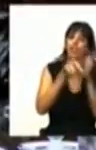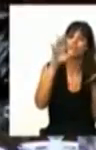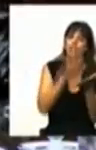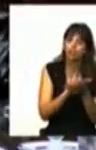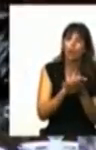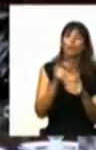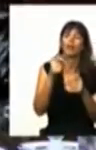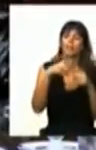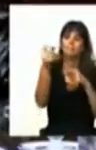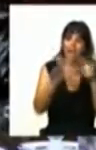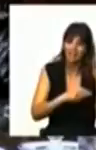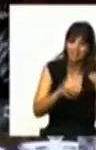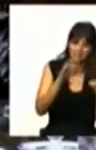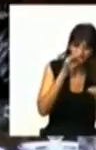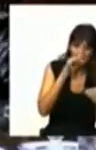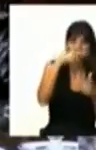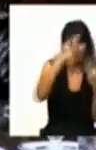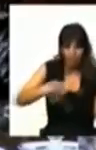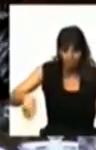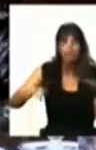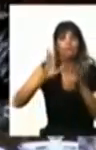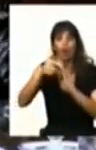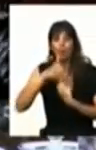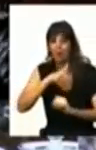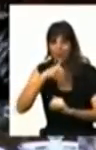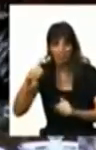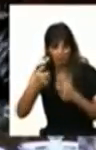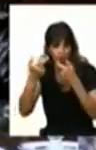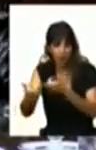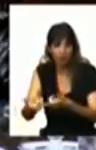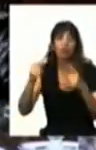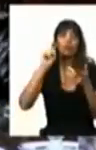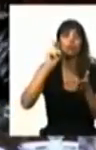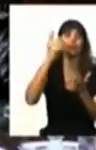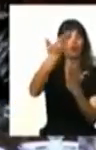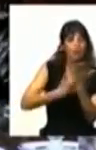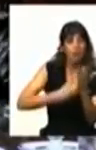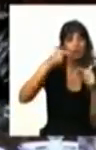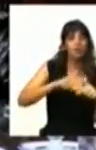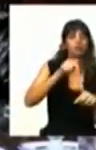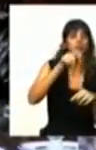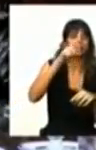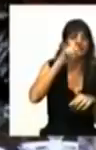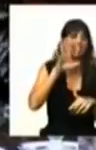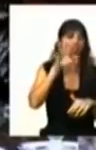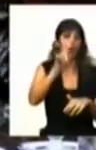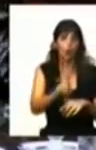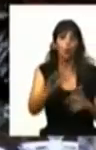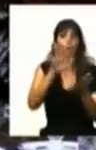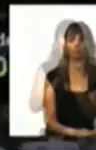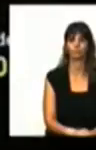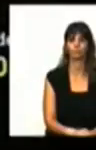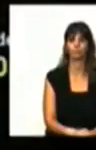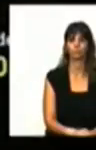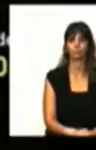determinadas patologías, una iniciativa que pasará ahora al Senado para su debate y eventual aprobación definitiva como ley. El